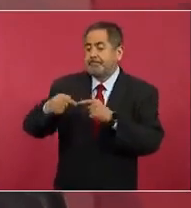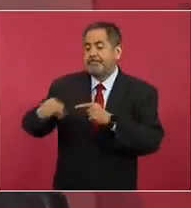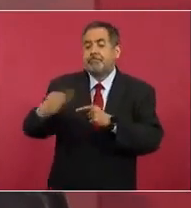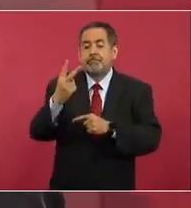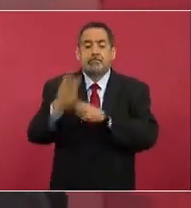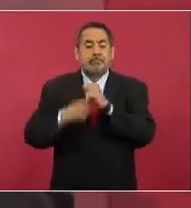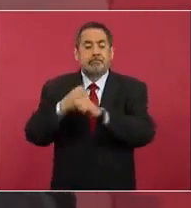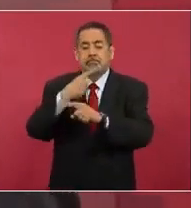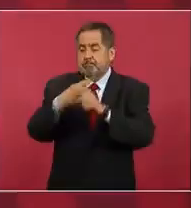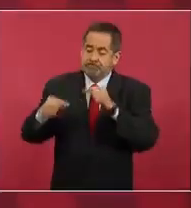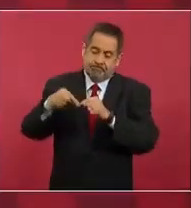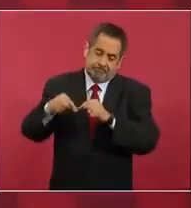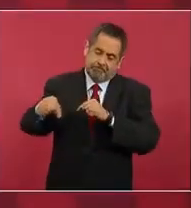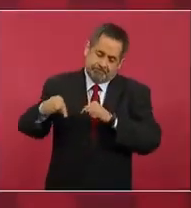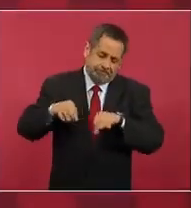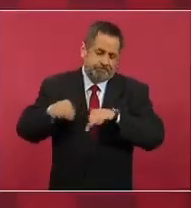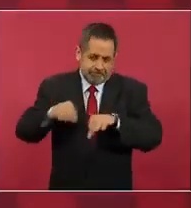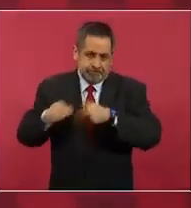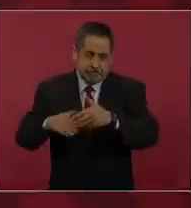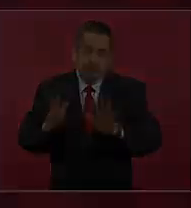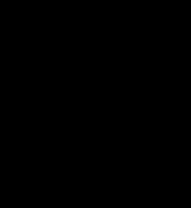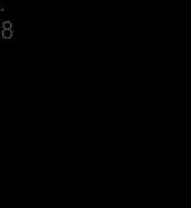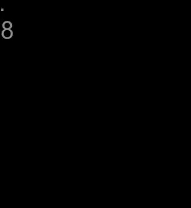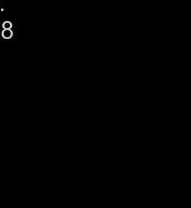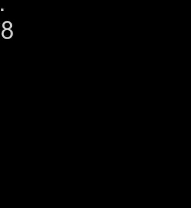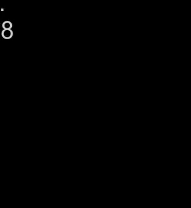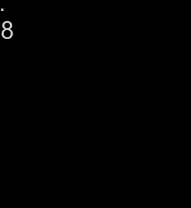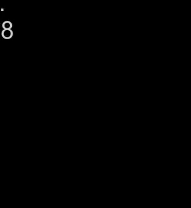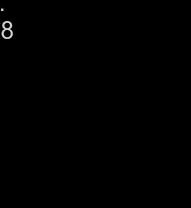medio. Bueno, si así lo decide la gente.